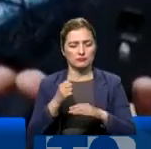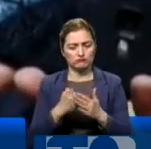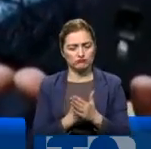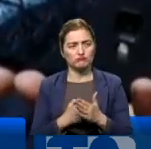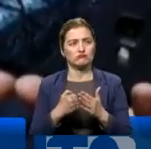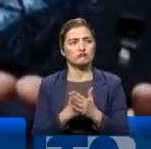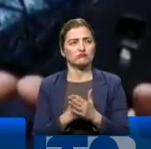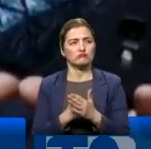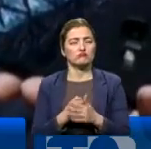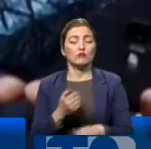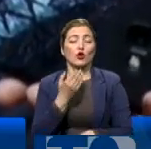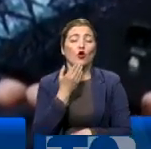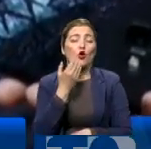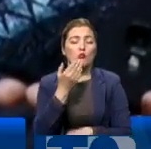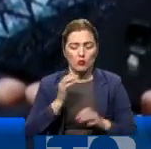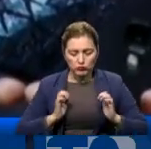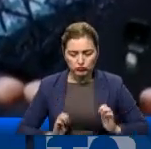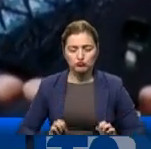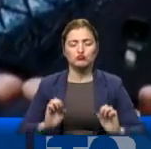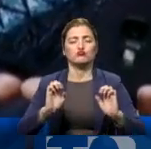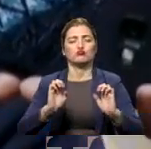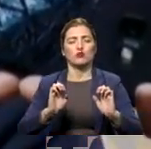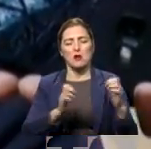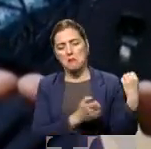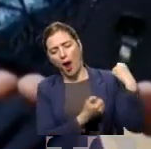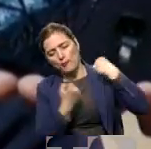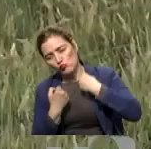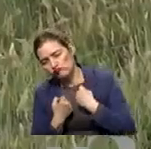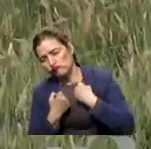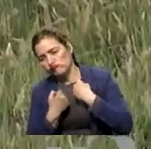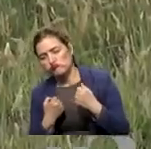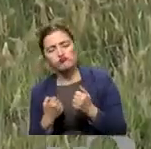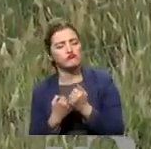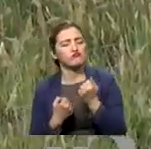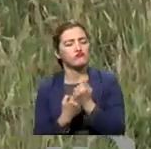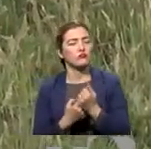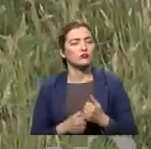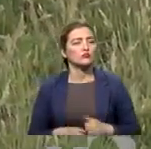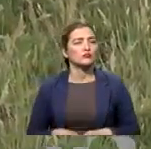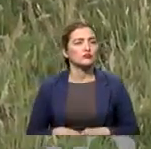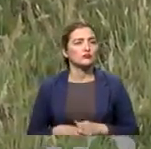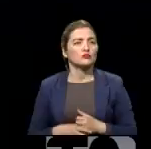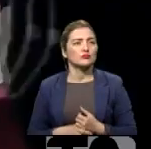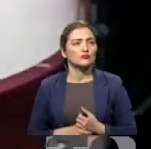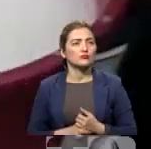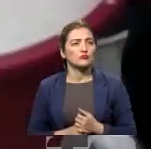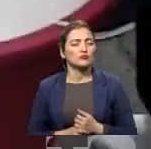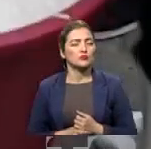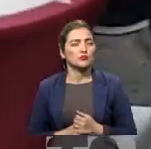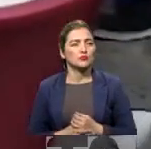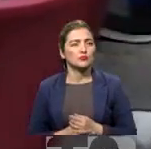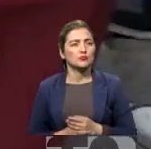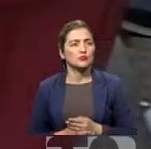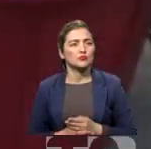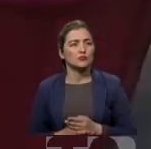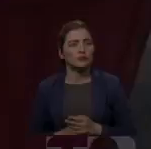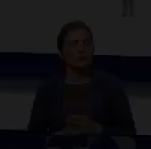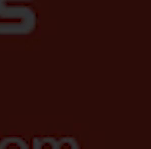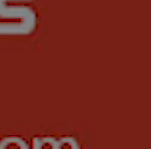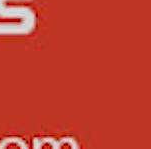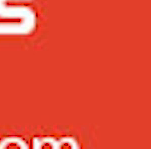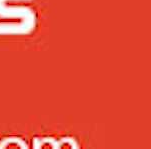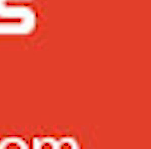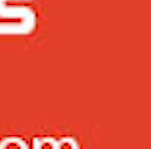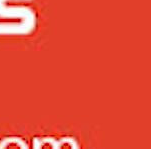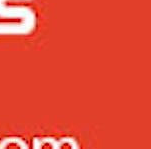lo logra únicamente esforzándonos y arrimando el hombro uno a otro. En el cantón Montúfar, Jairo Jacome Ortega, 24 horas.